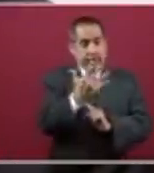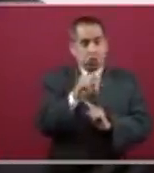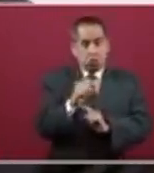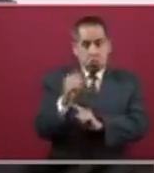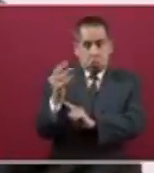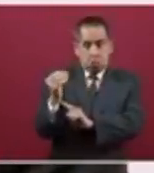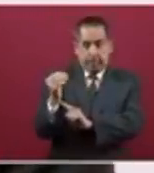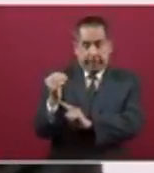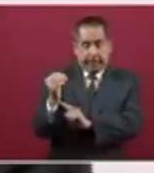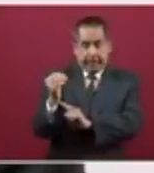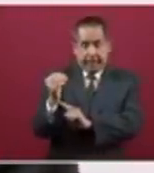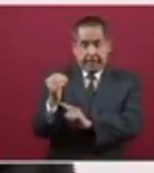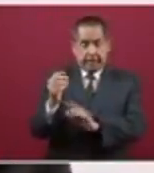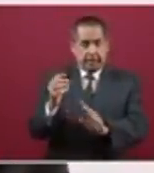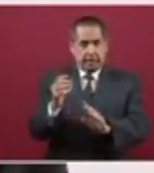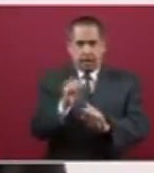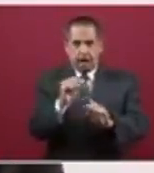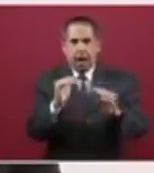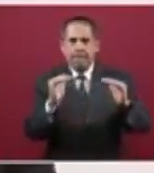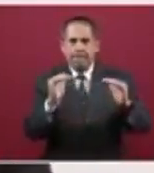5.9 a